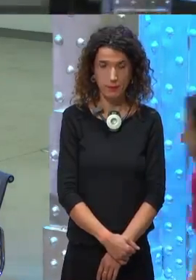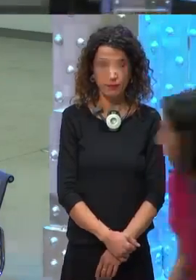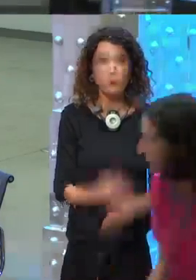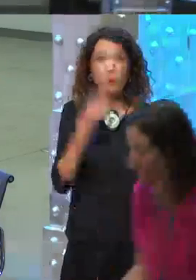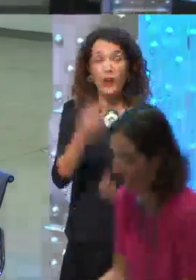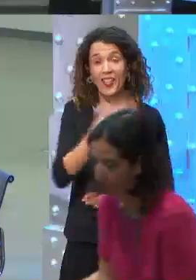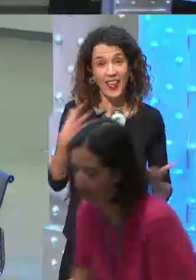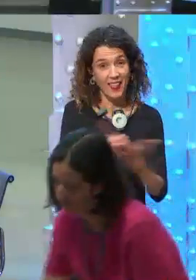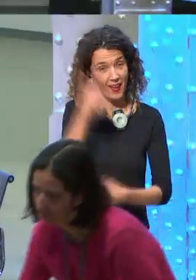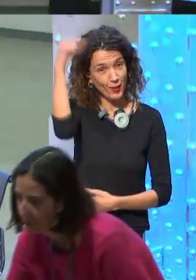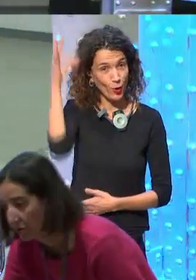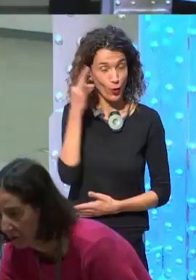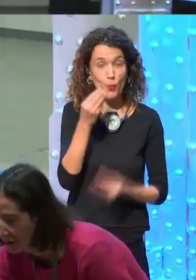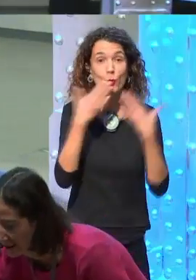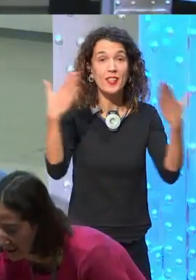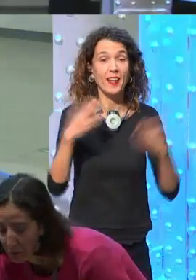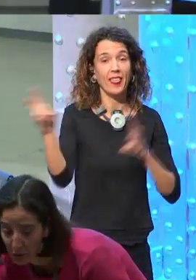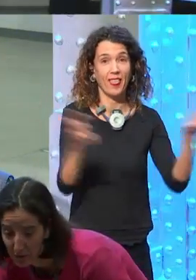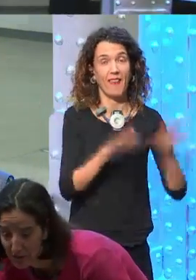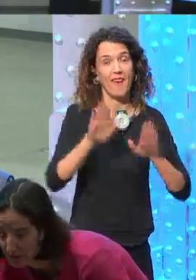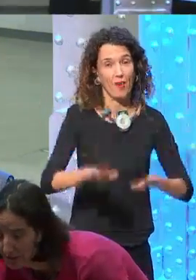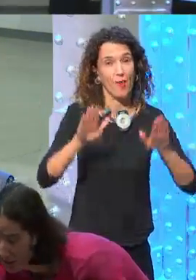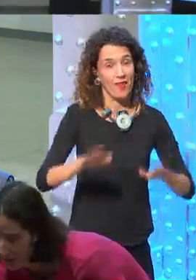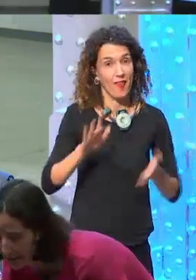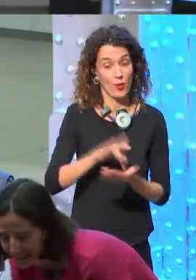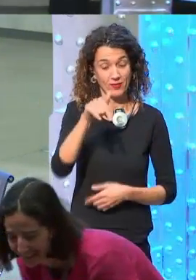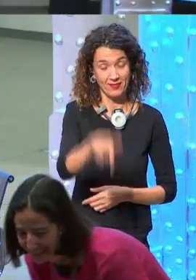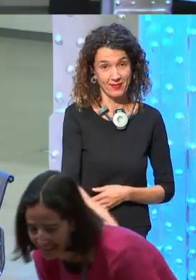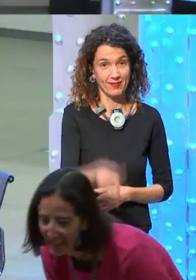Bueno, pues buenas tardes a todos y muchas gracias por acompañarnos aquí en